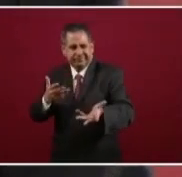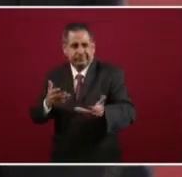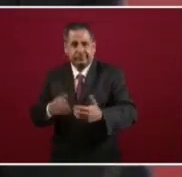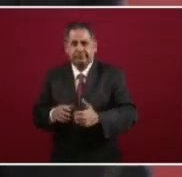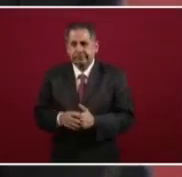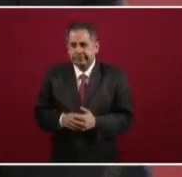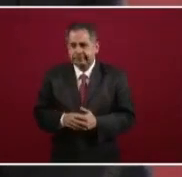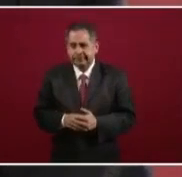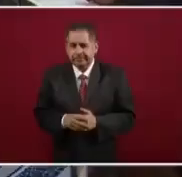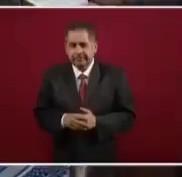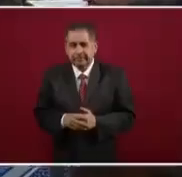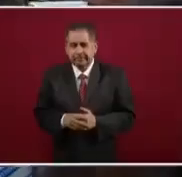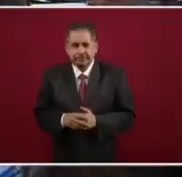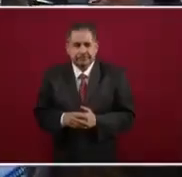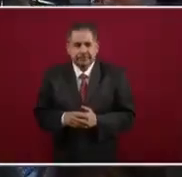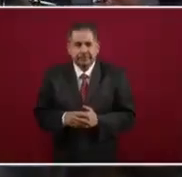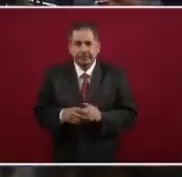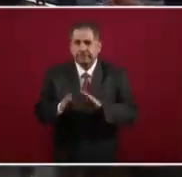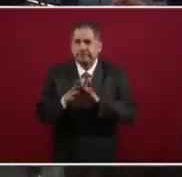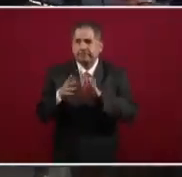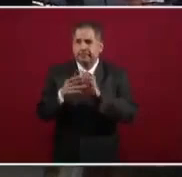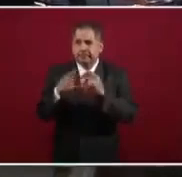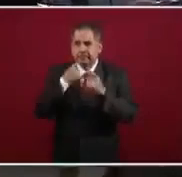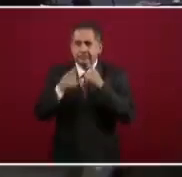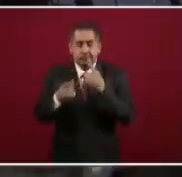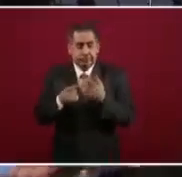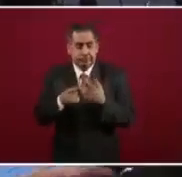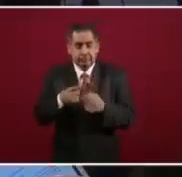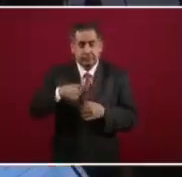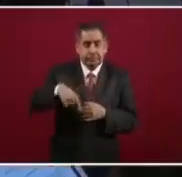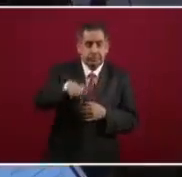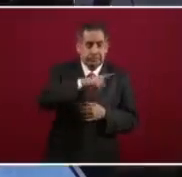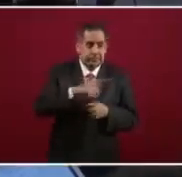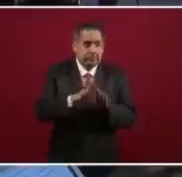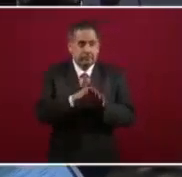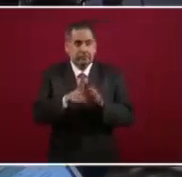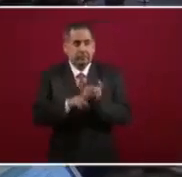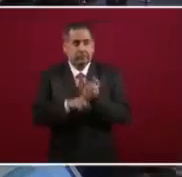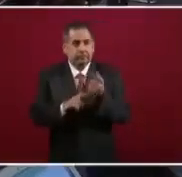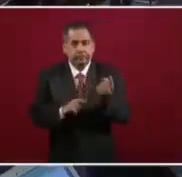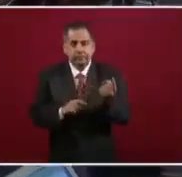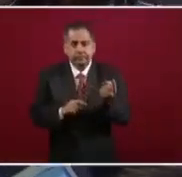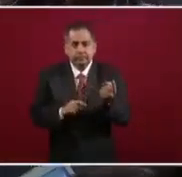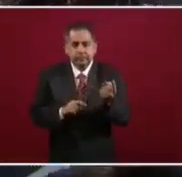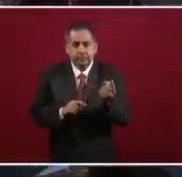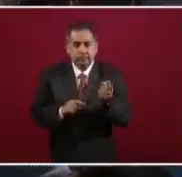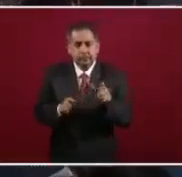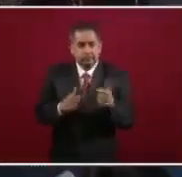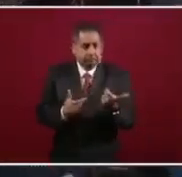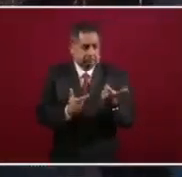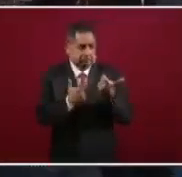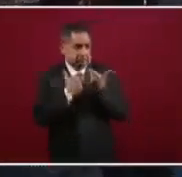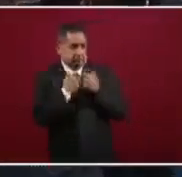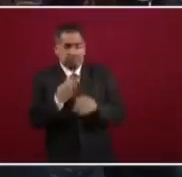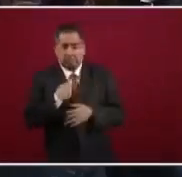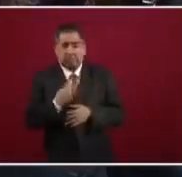este nos va a mantener a nosotros arrinconados